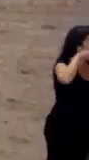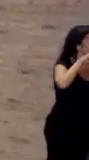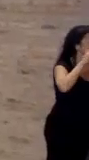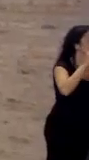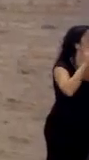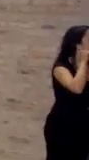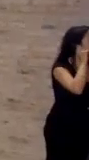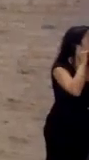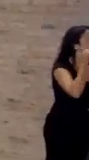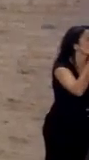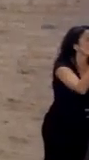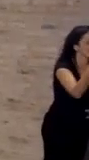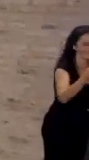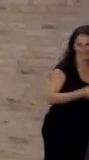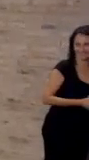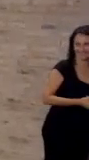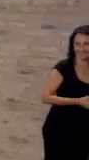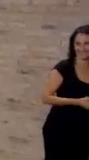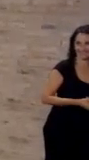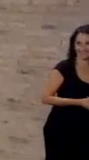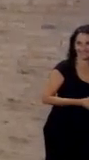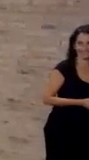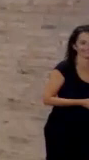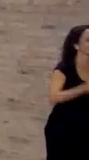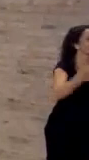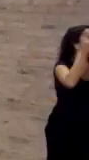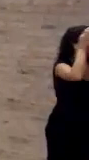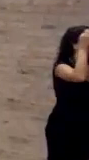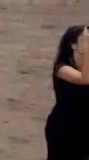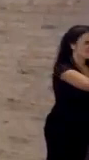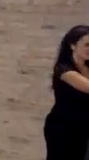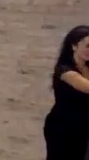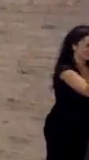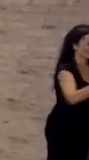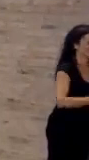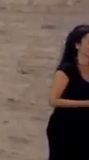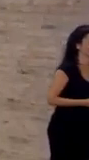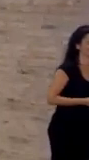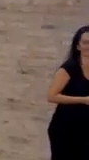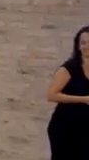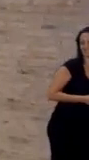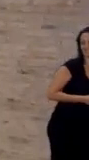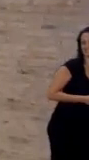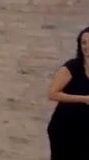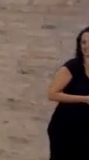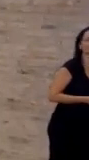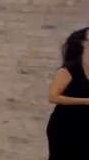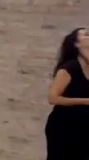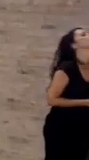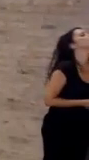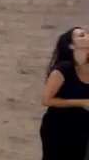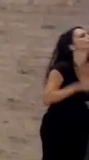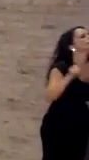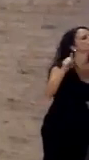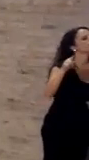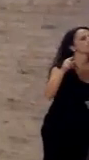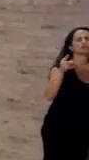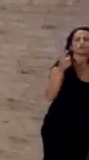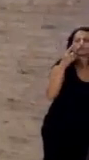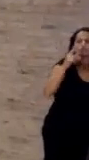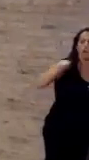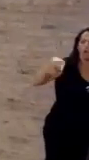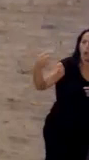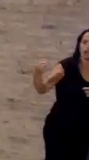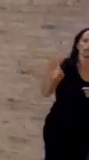Eugenia Cuántos años tenés Eugenia 32 32 años y cómo